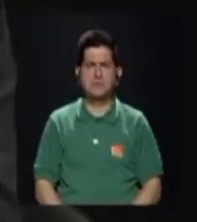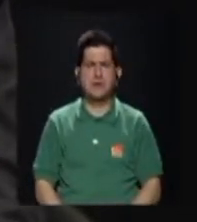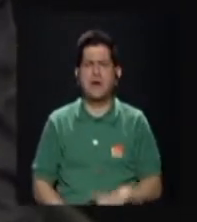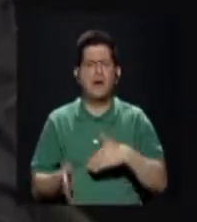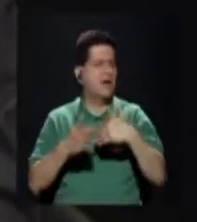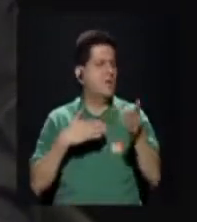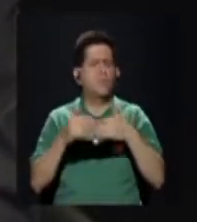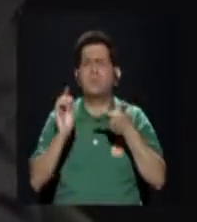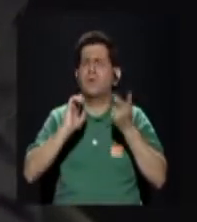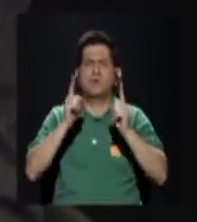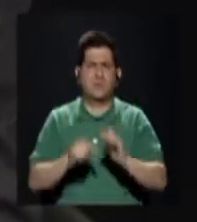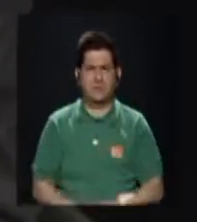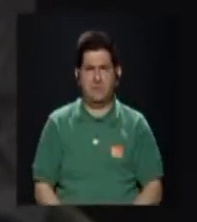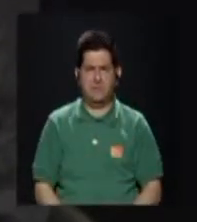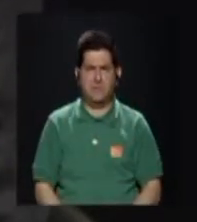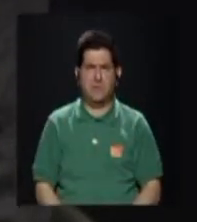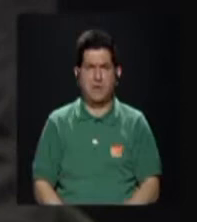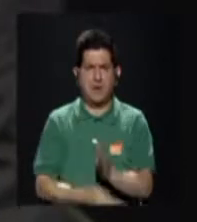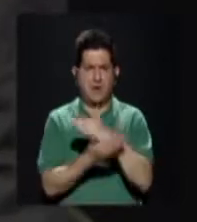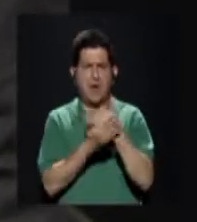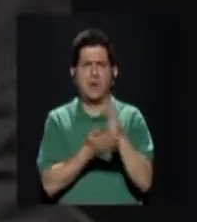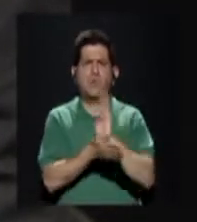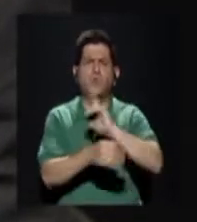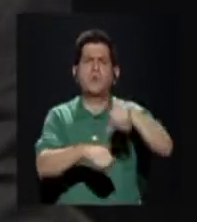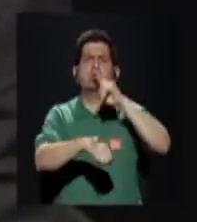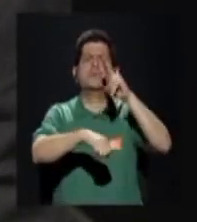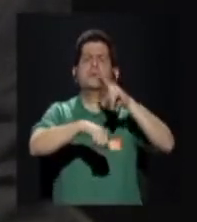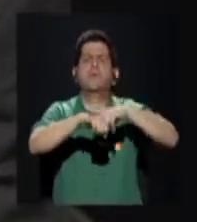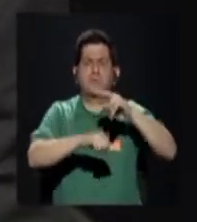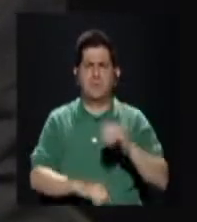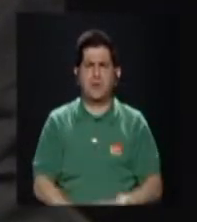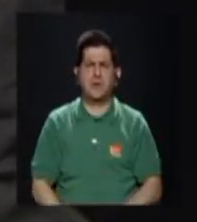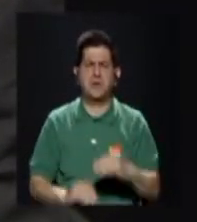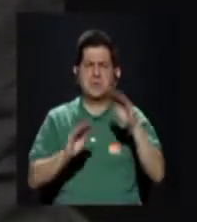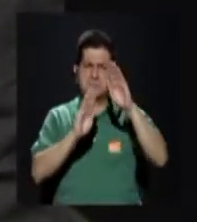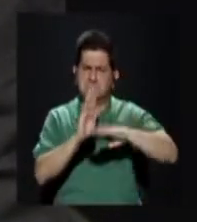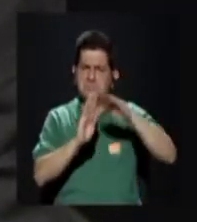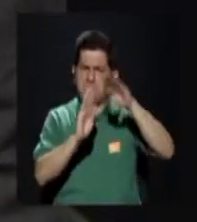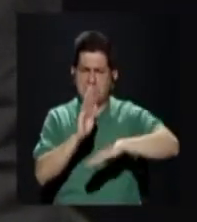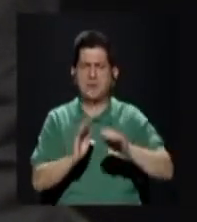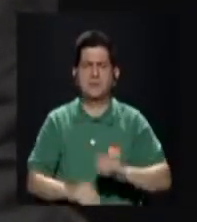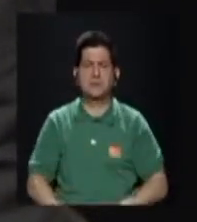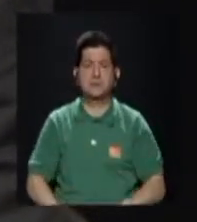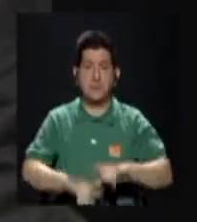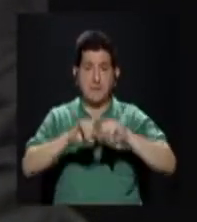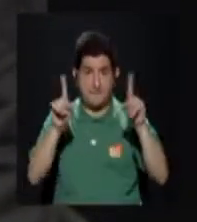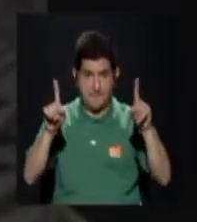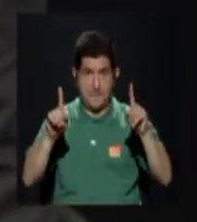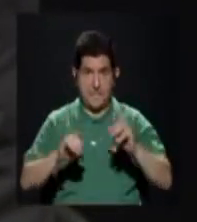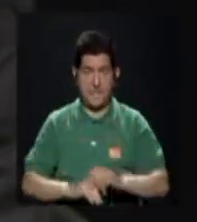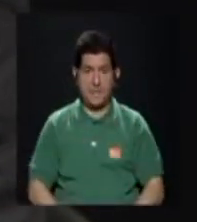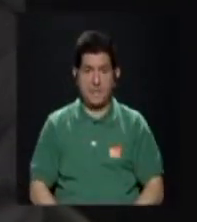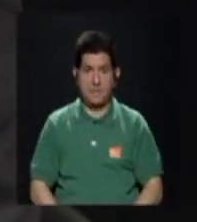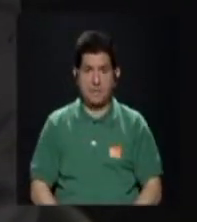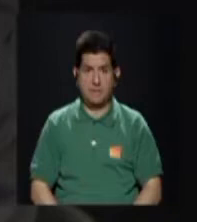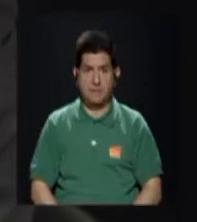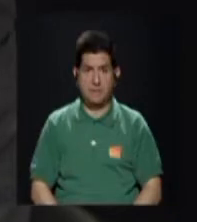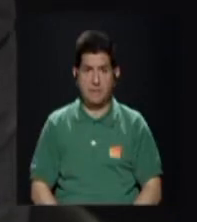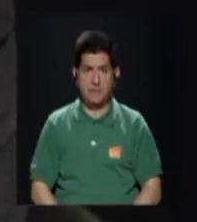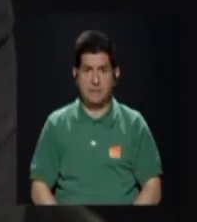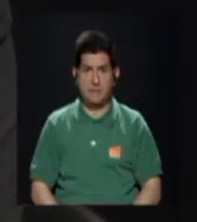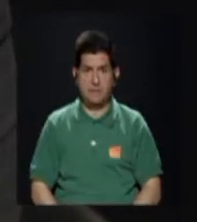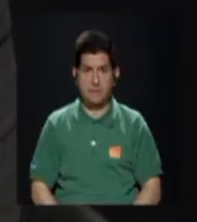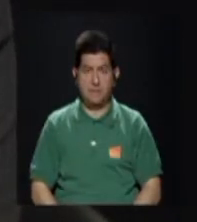cualquier tarjeta. Bueno, hay unas de los bancos nacionales que son más baratas. Pero con todo el montón